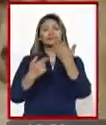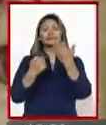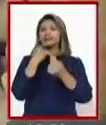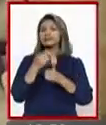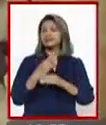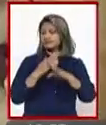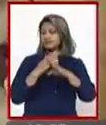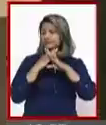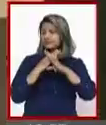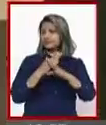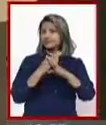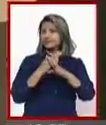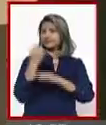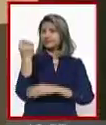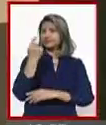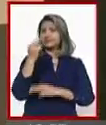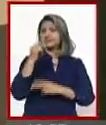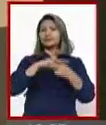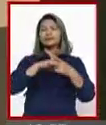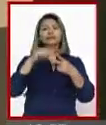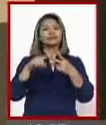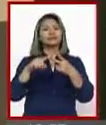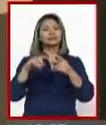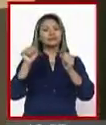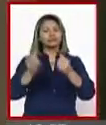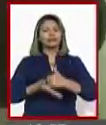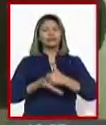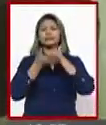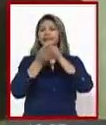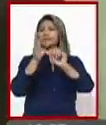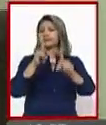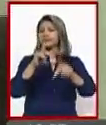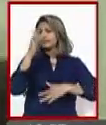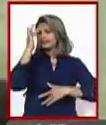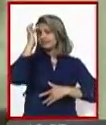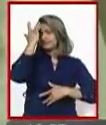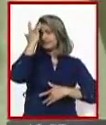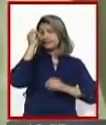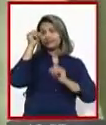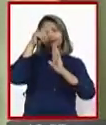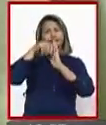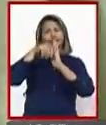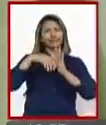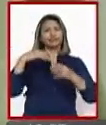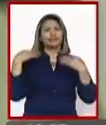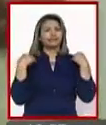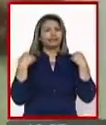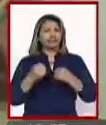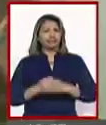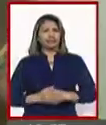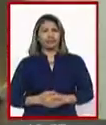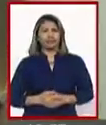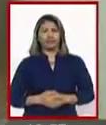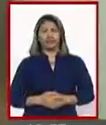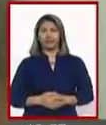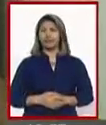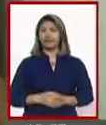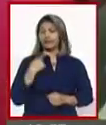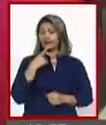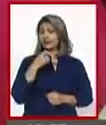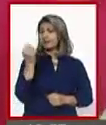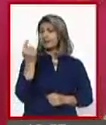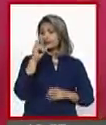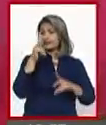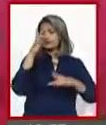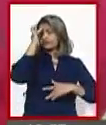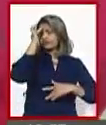dice, preventiva, uno, y dos, poder ayudar a la gente ya que está con problemas serios, ¿no? Porque con estos estudios uno va a detectar si una persona